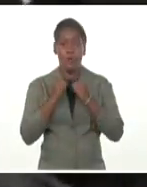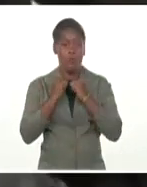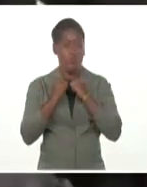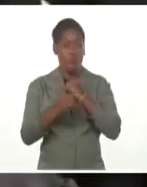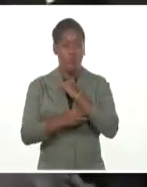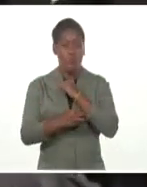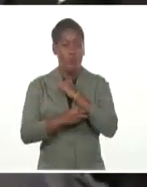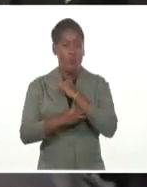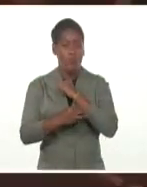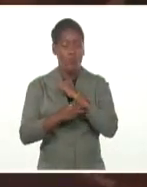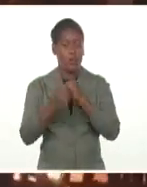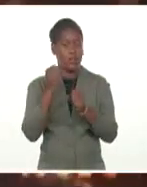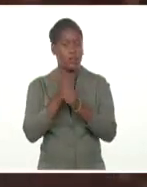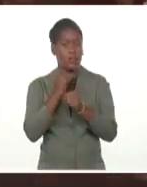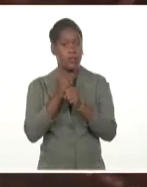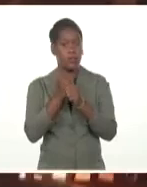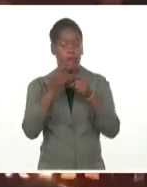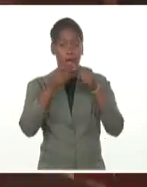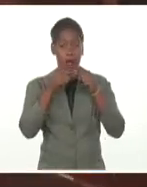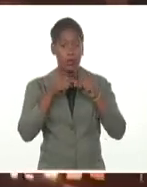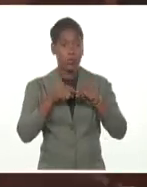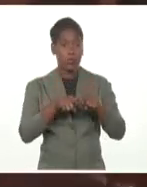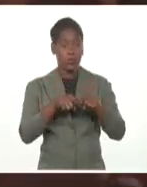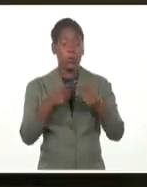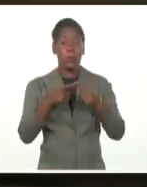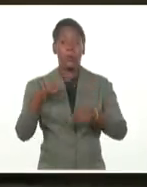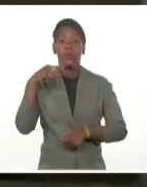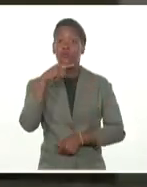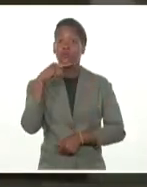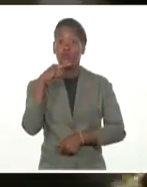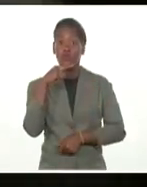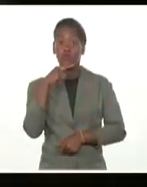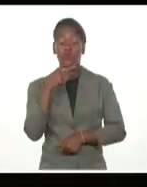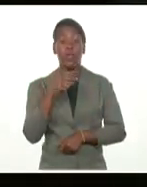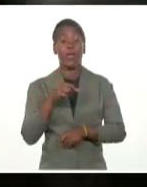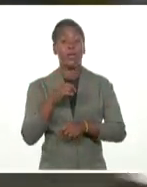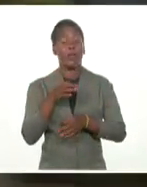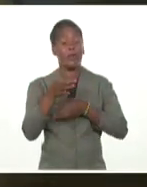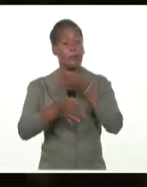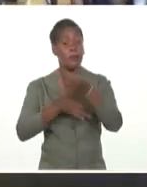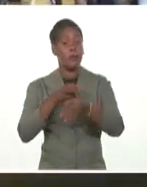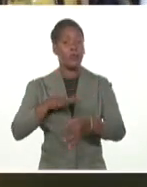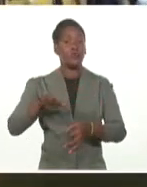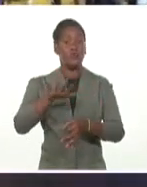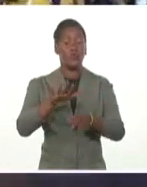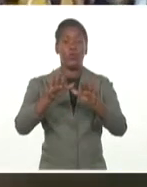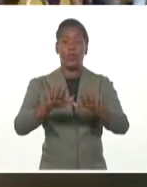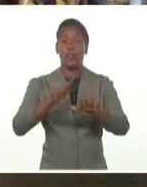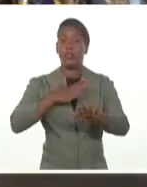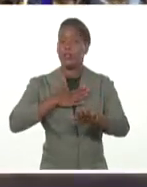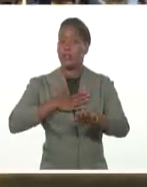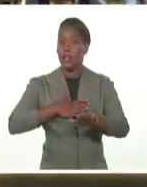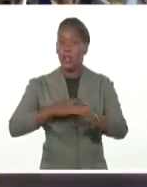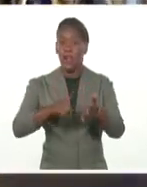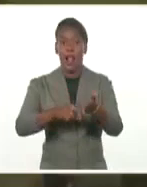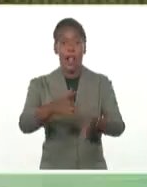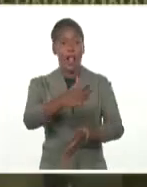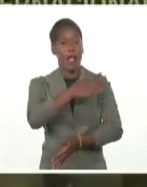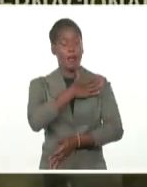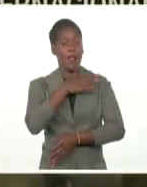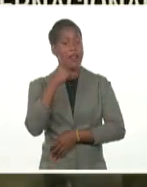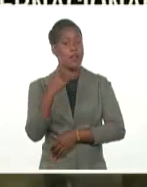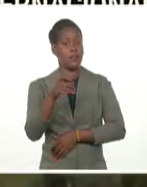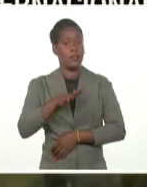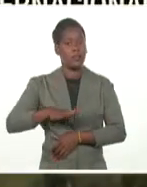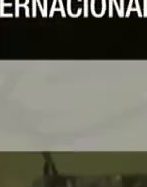Rusia hizo un llamado a la calma instando a convocar con urgencia al cuarteto de mediadores del Oriente